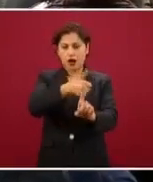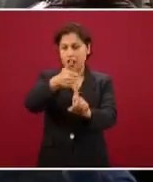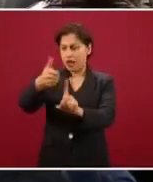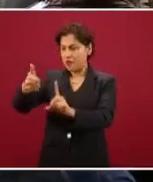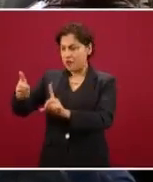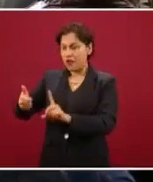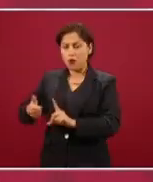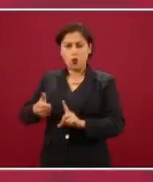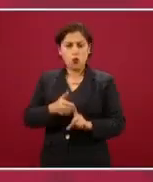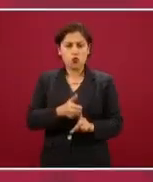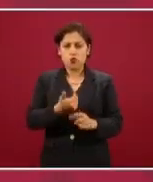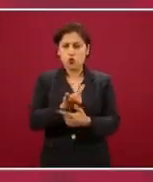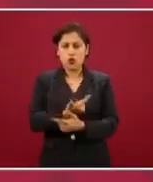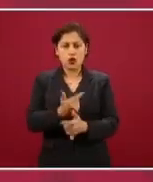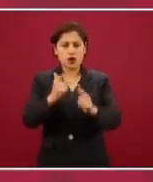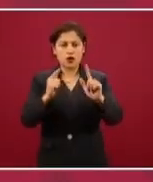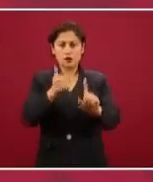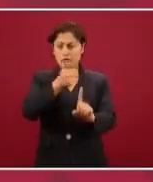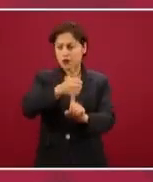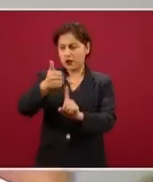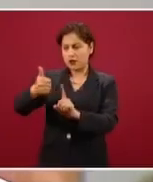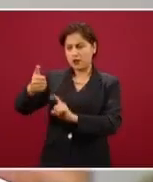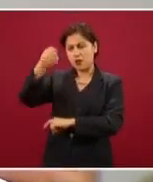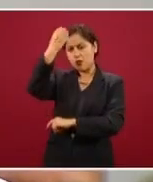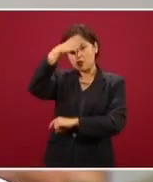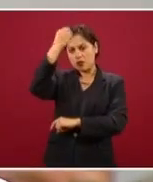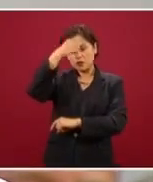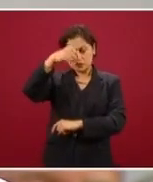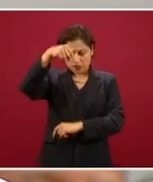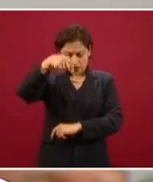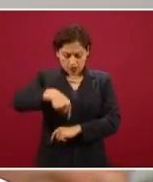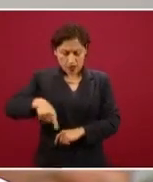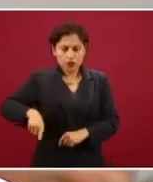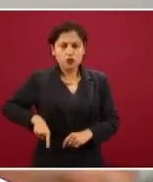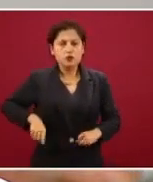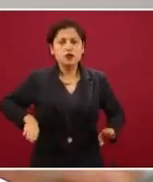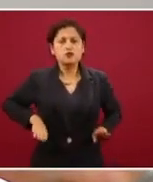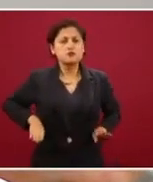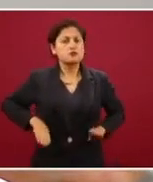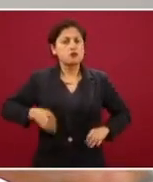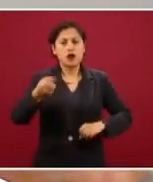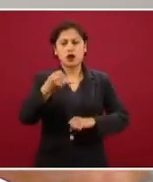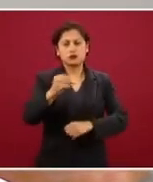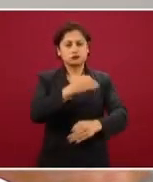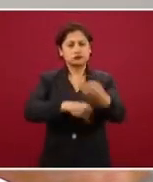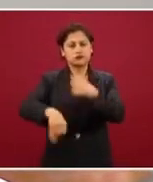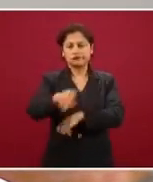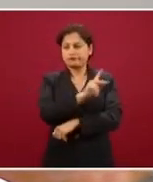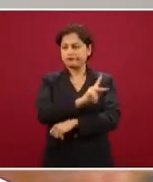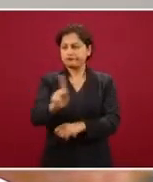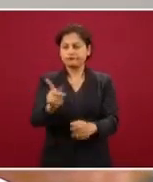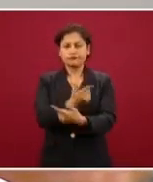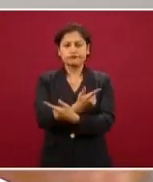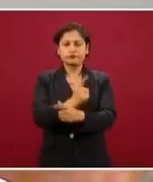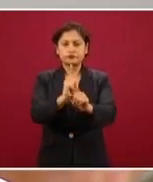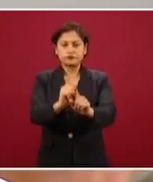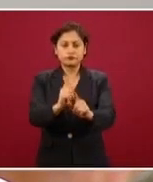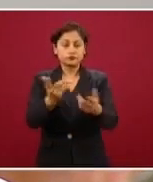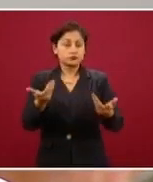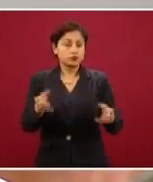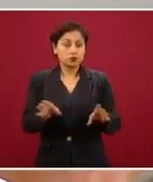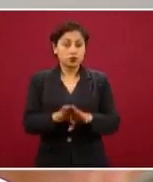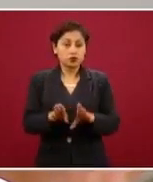su criterio. Eso se garantiza en este gobierno. Nada de que, señor